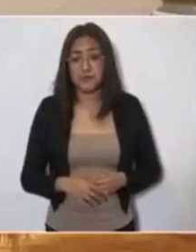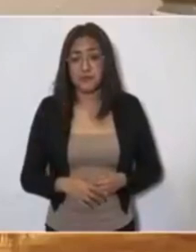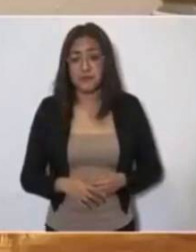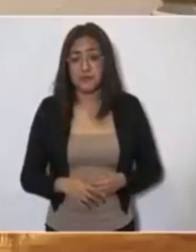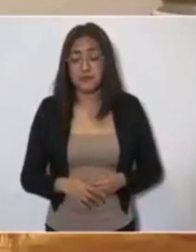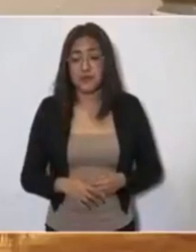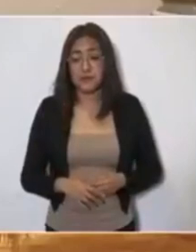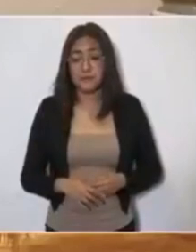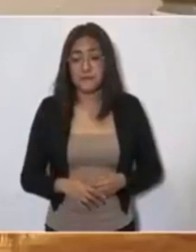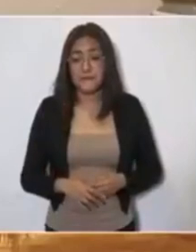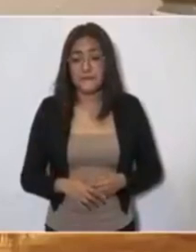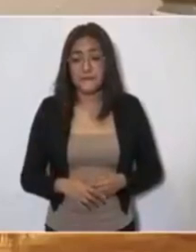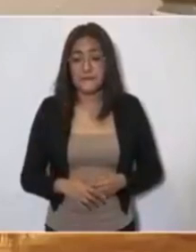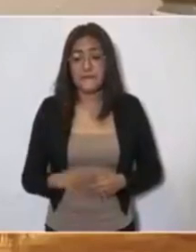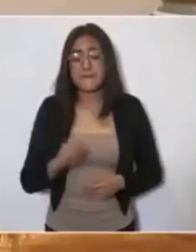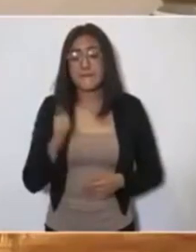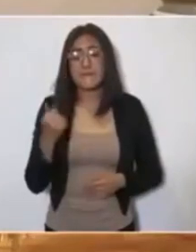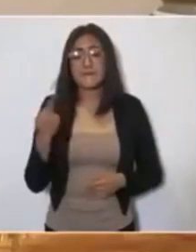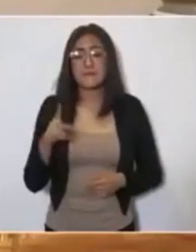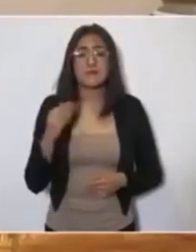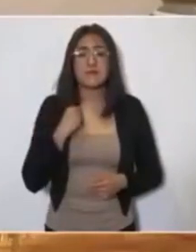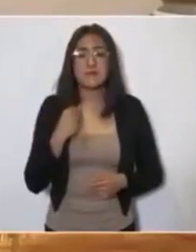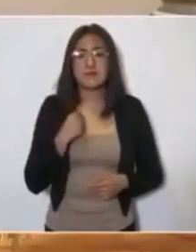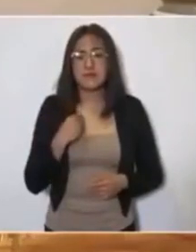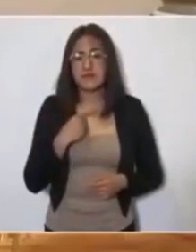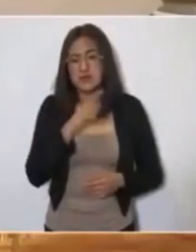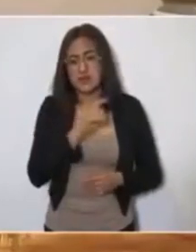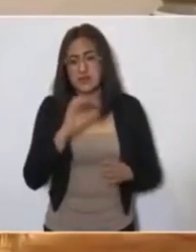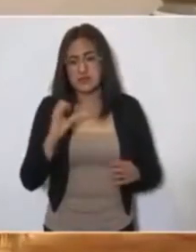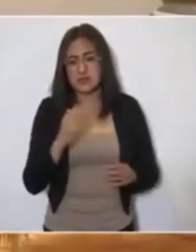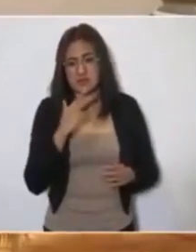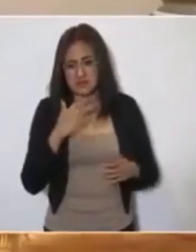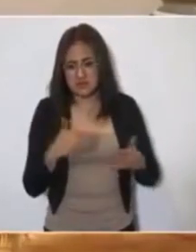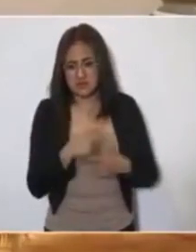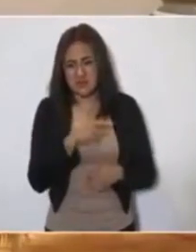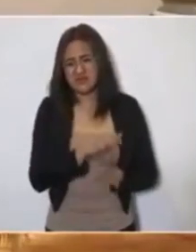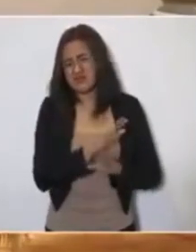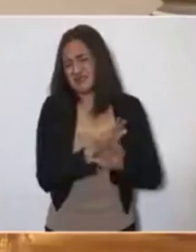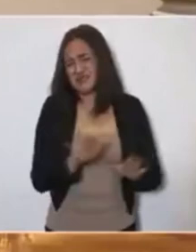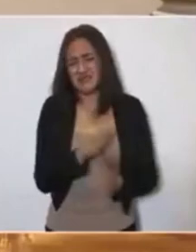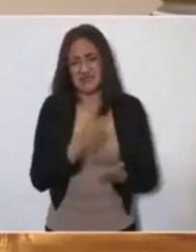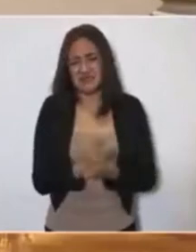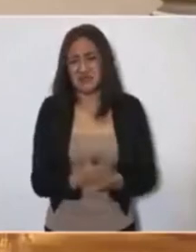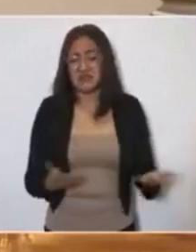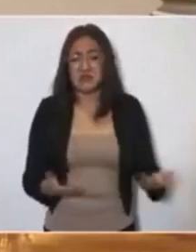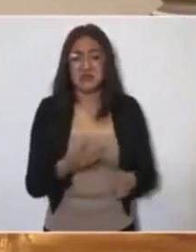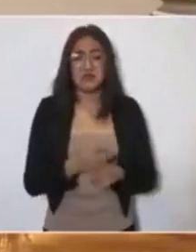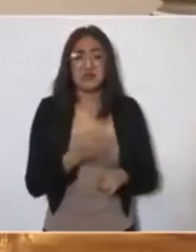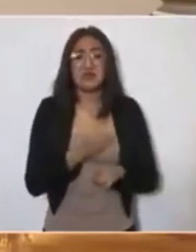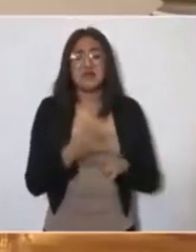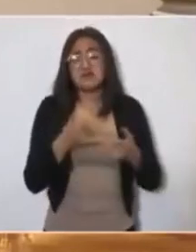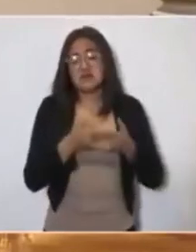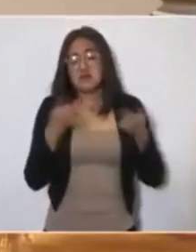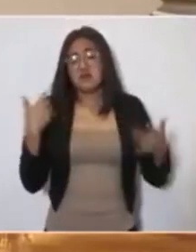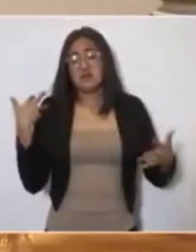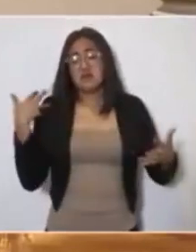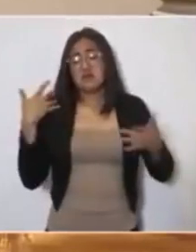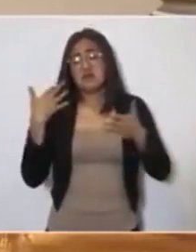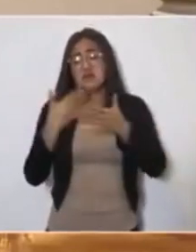y lo de lo otro el abogado de chapman echo por favor ya tiene una historia larguísima